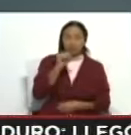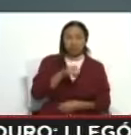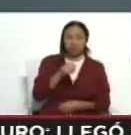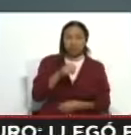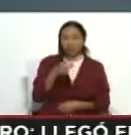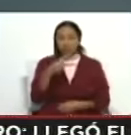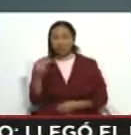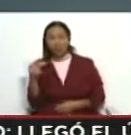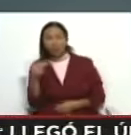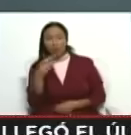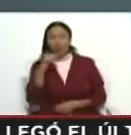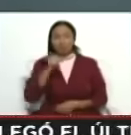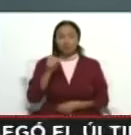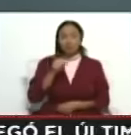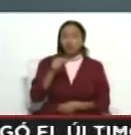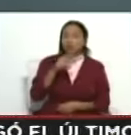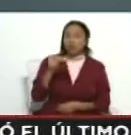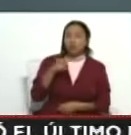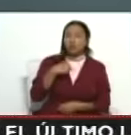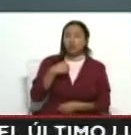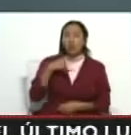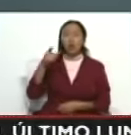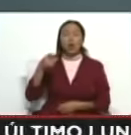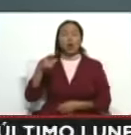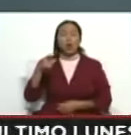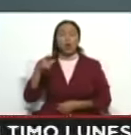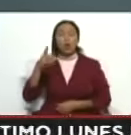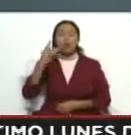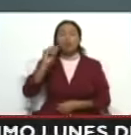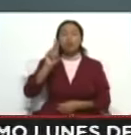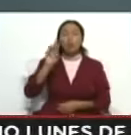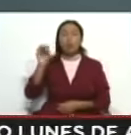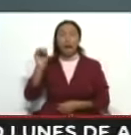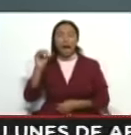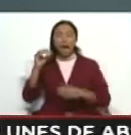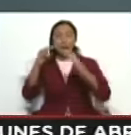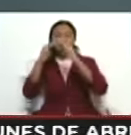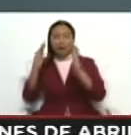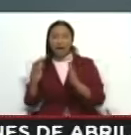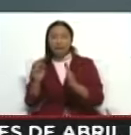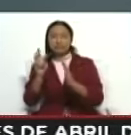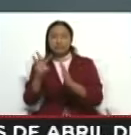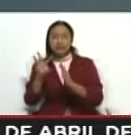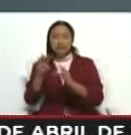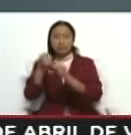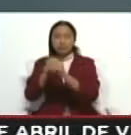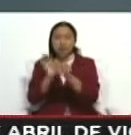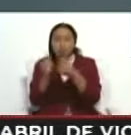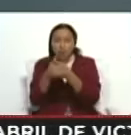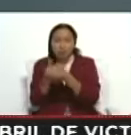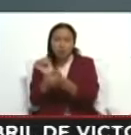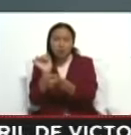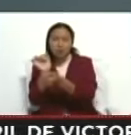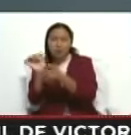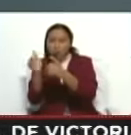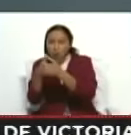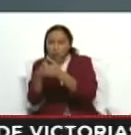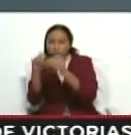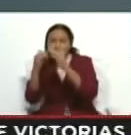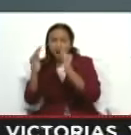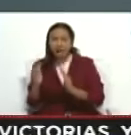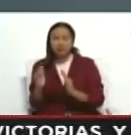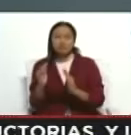estaba en Dubái, que se lo llevaron, que estaban los 3 metidos en una casa. Están los videos de las detenciones en sus